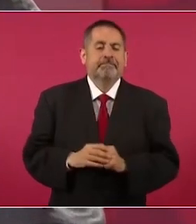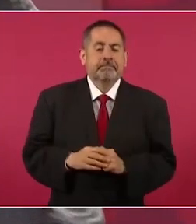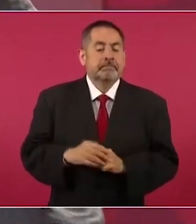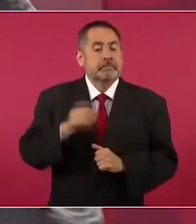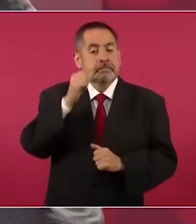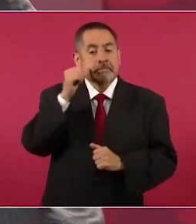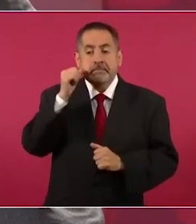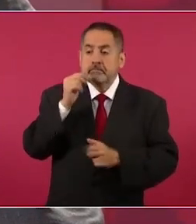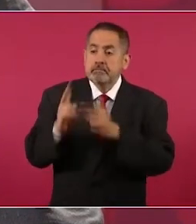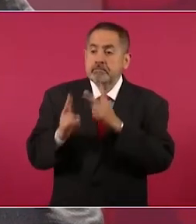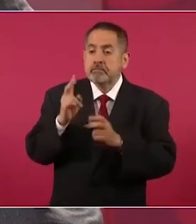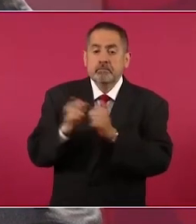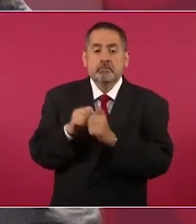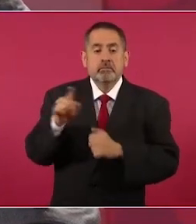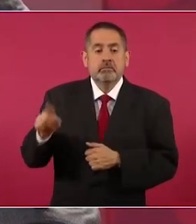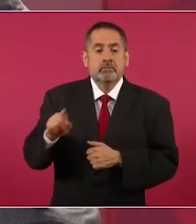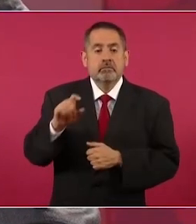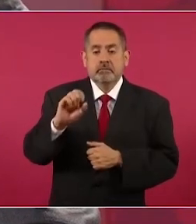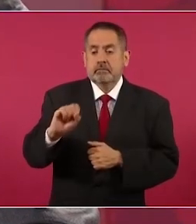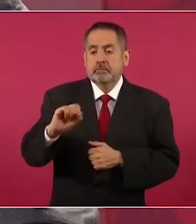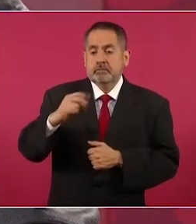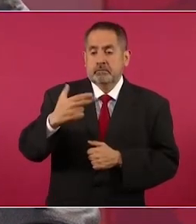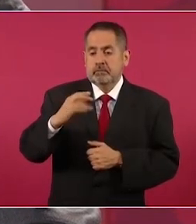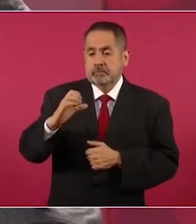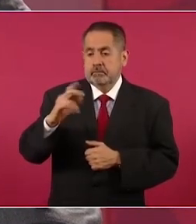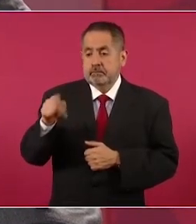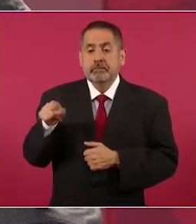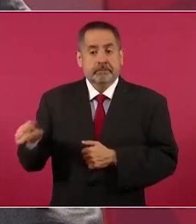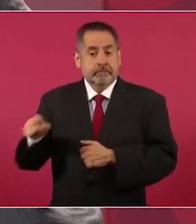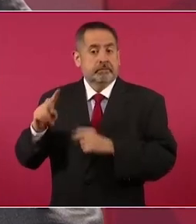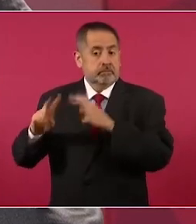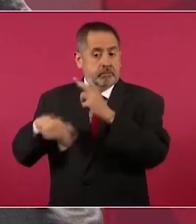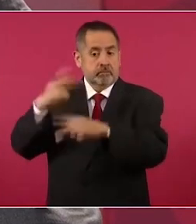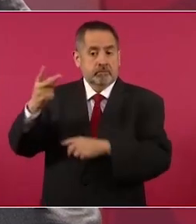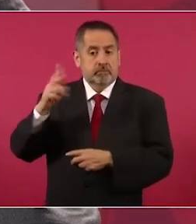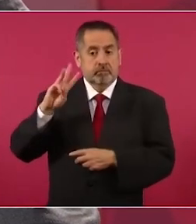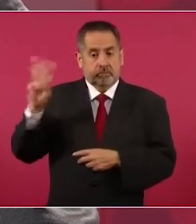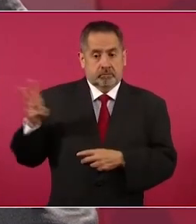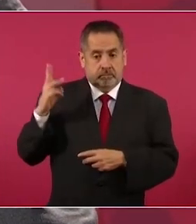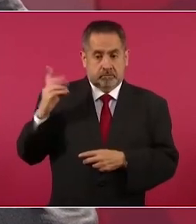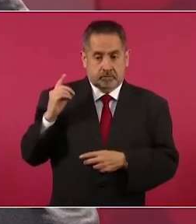Ayer hablé con el secretario de Hacienda que estuvo en Washington